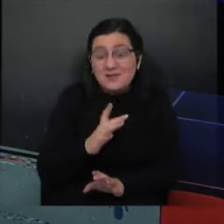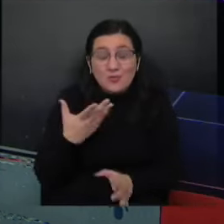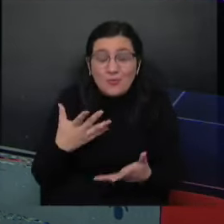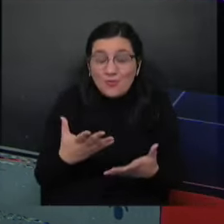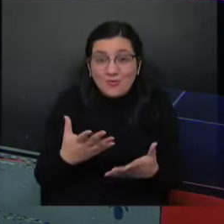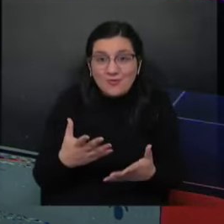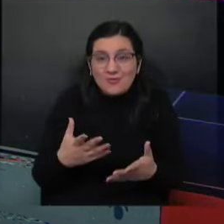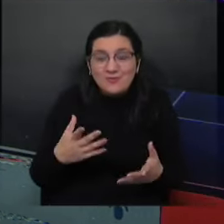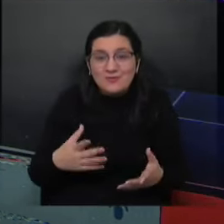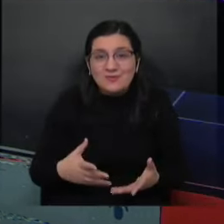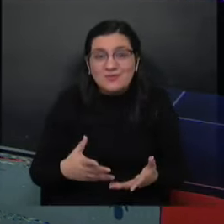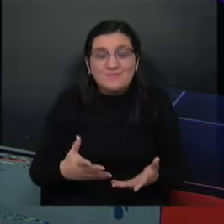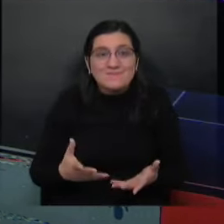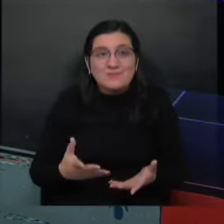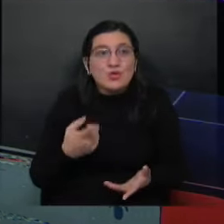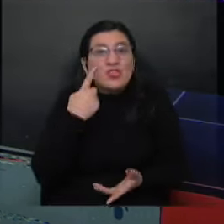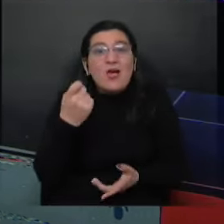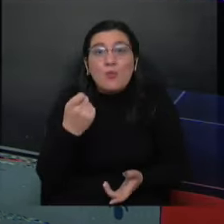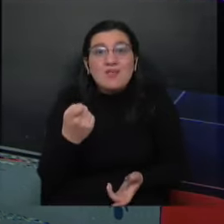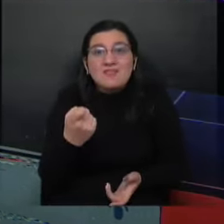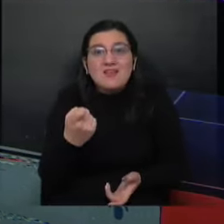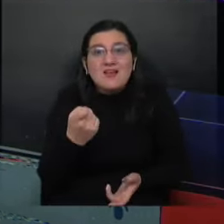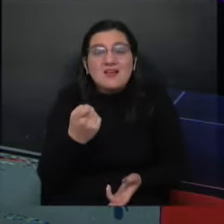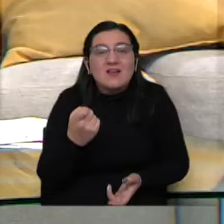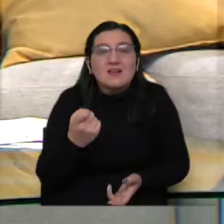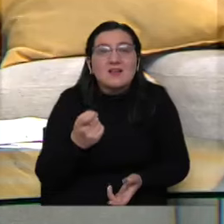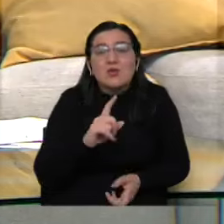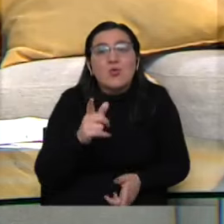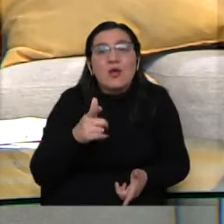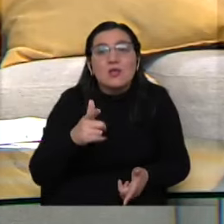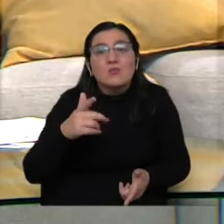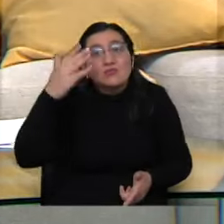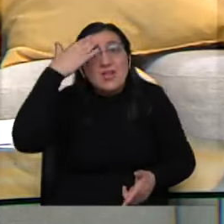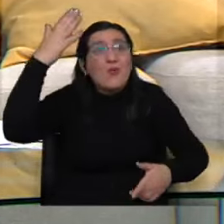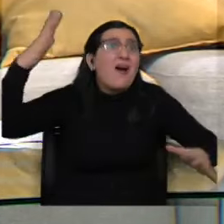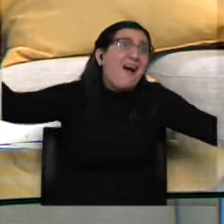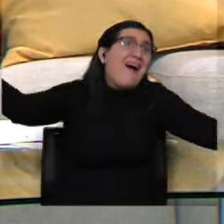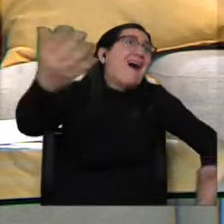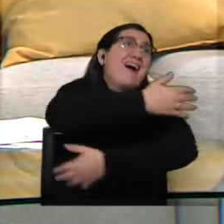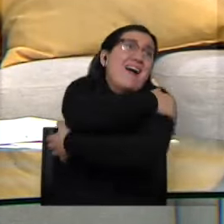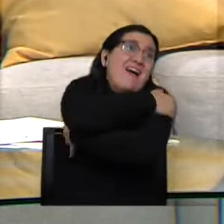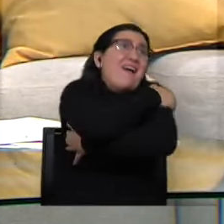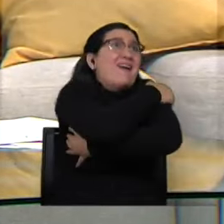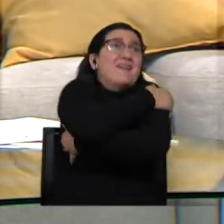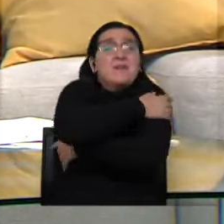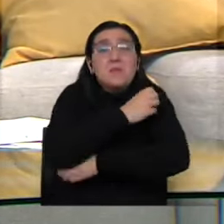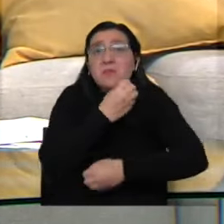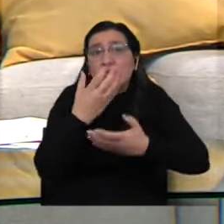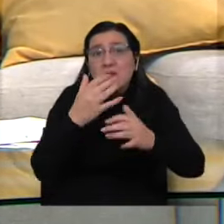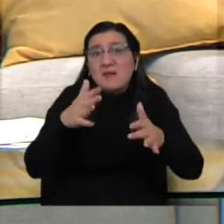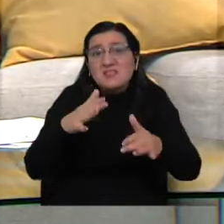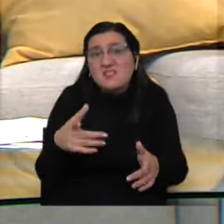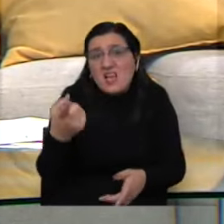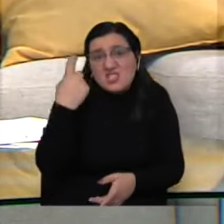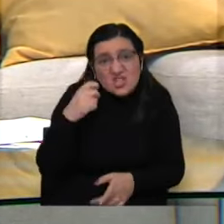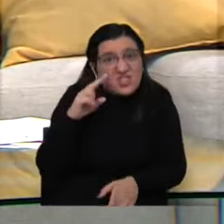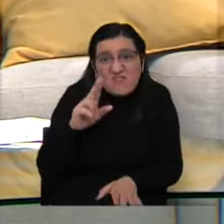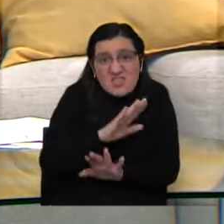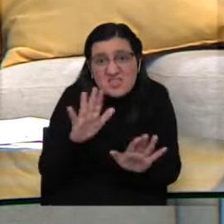comunicándonos es como que o sea no hay como un saludo efusivo como parey